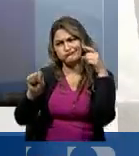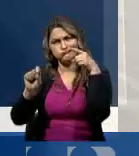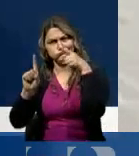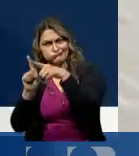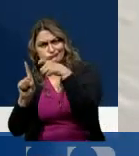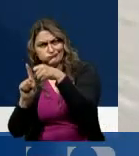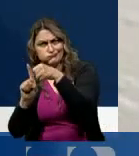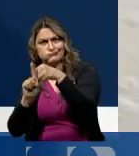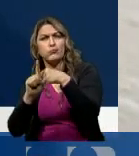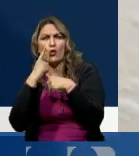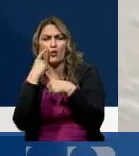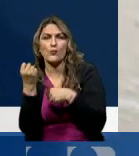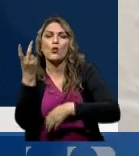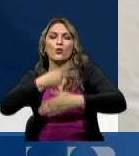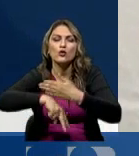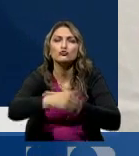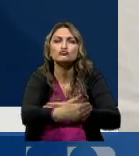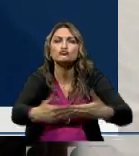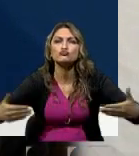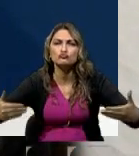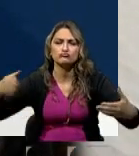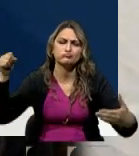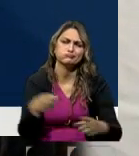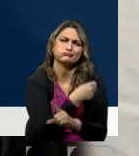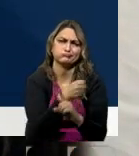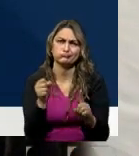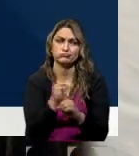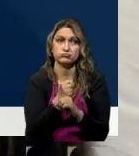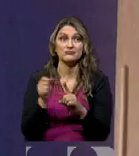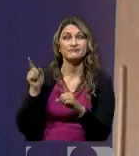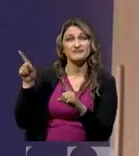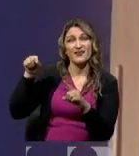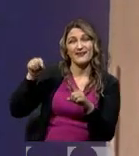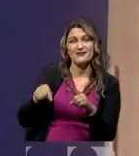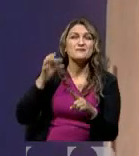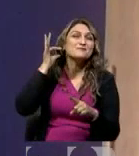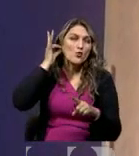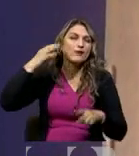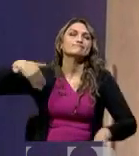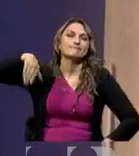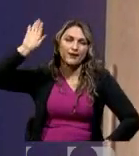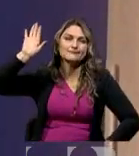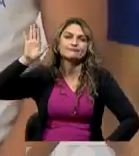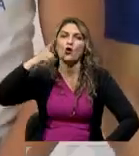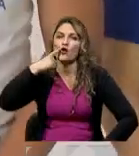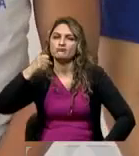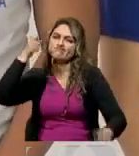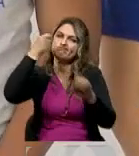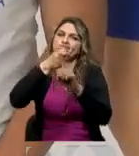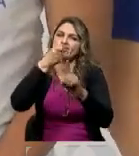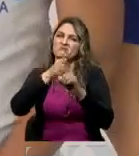sobre esta problemática que afecta a más del 65% de mujeres en ecuador la policía desarrolla campañas de